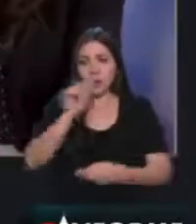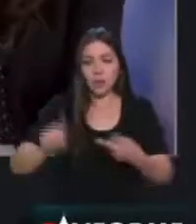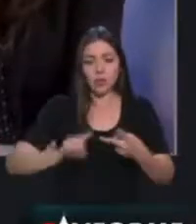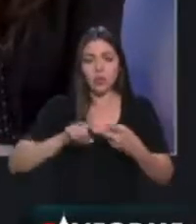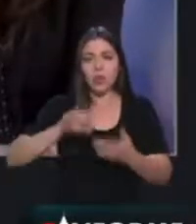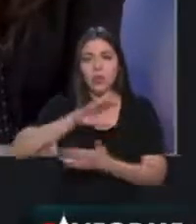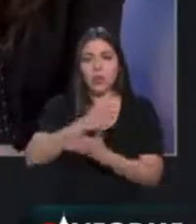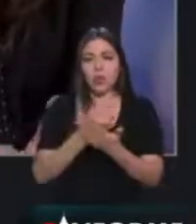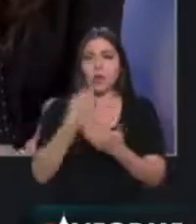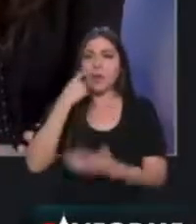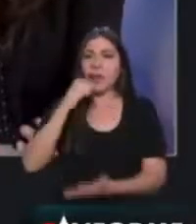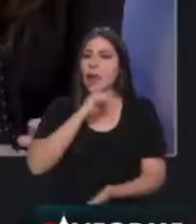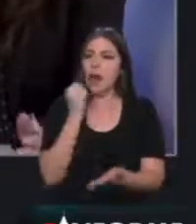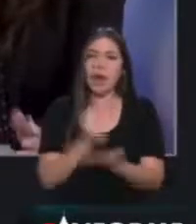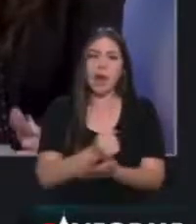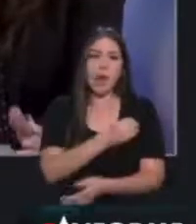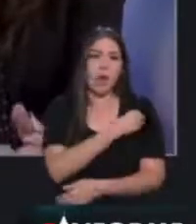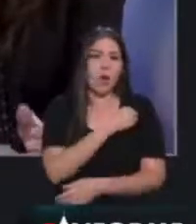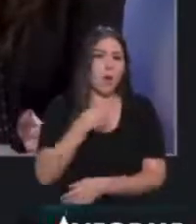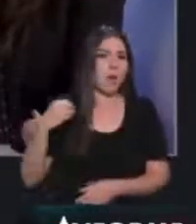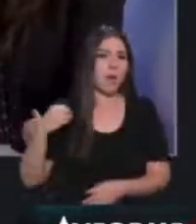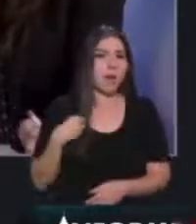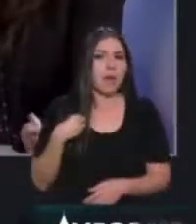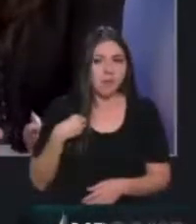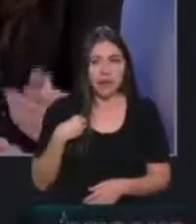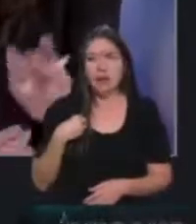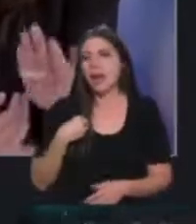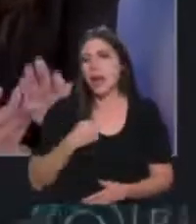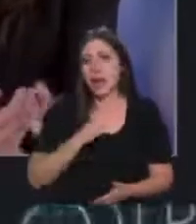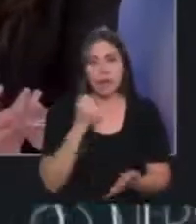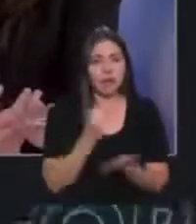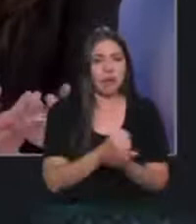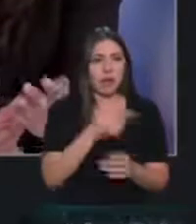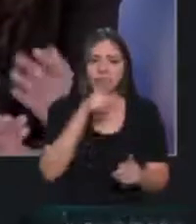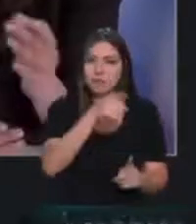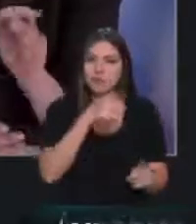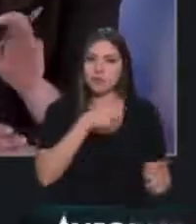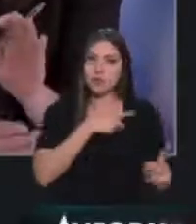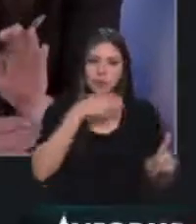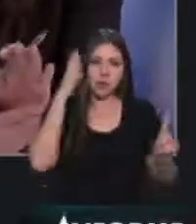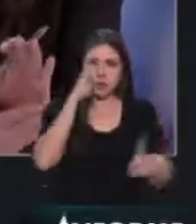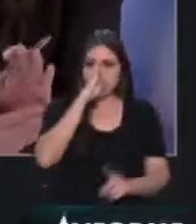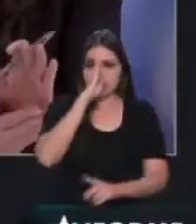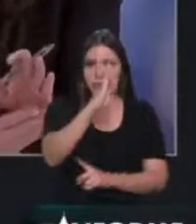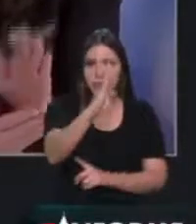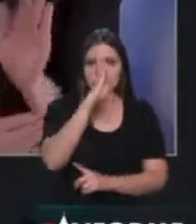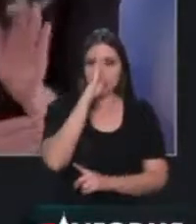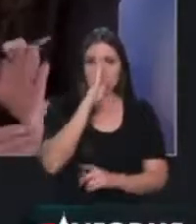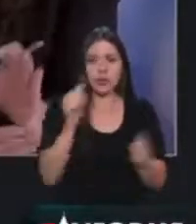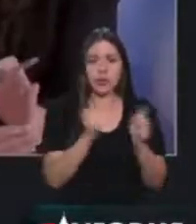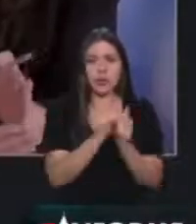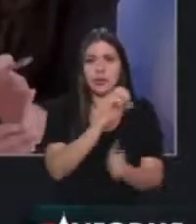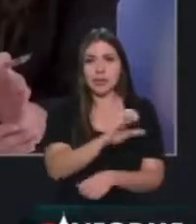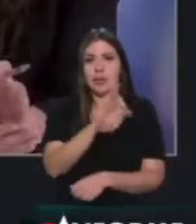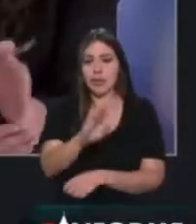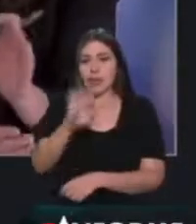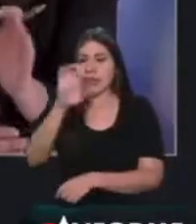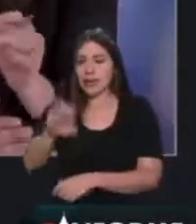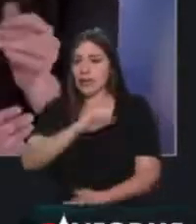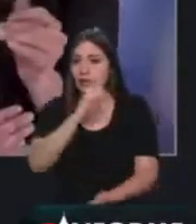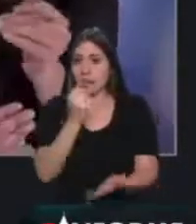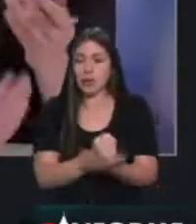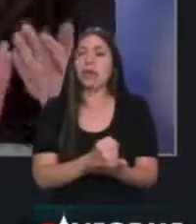de generación de energía. Que son los excedentes. Que son los excedentes y que ahora esos están diciendo, eso sí se van a